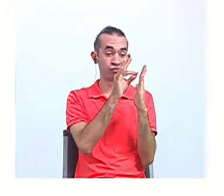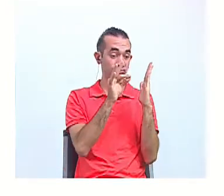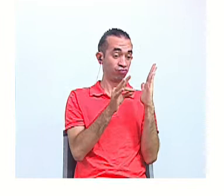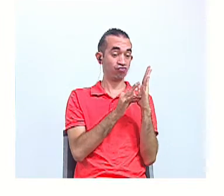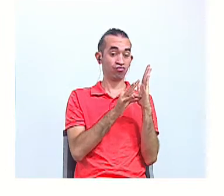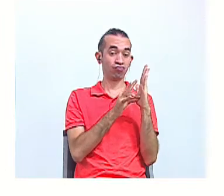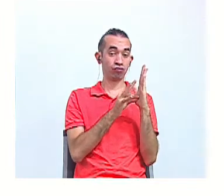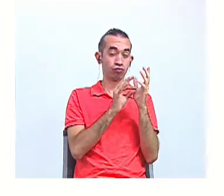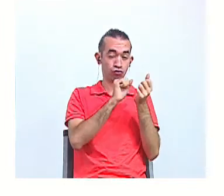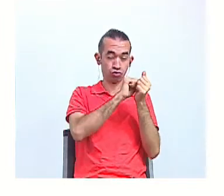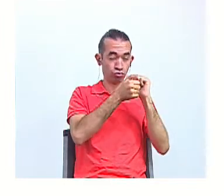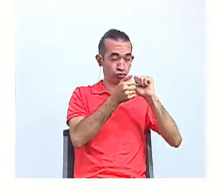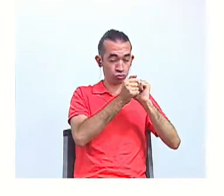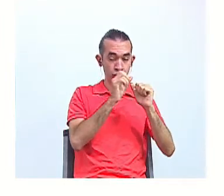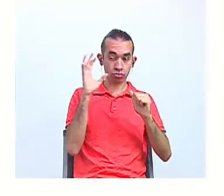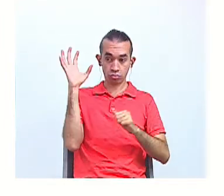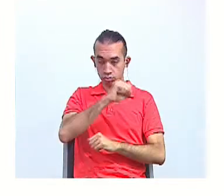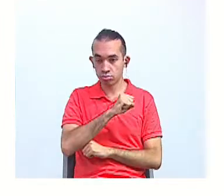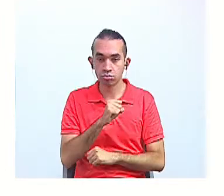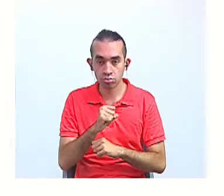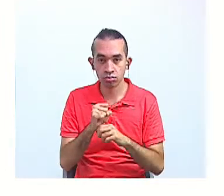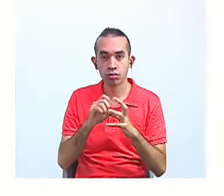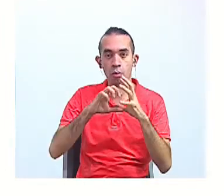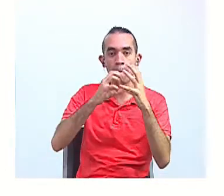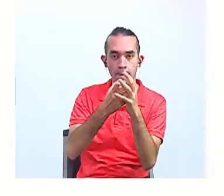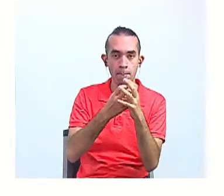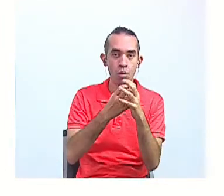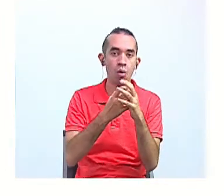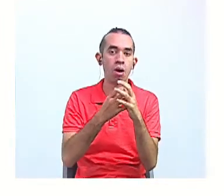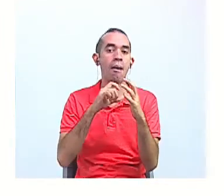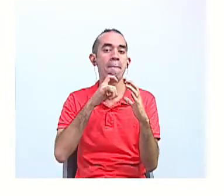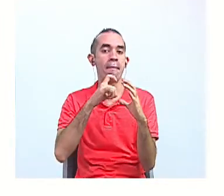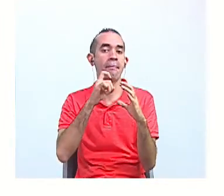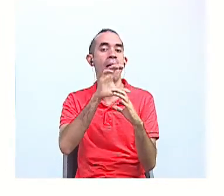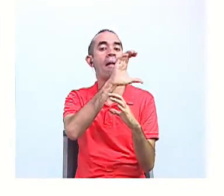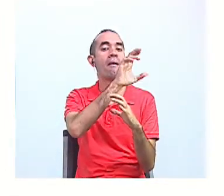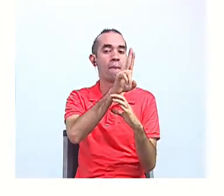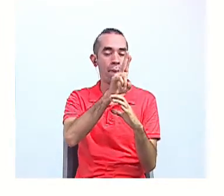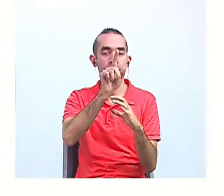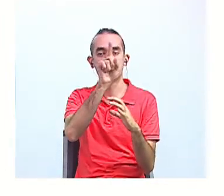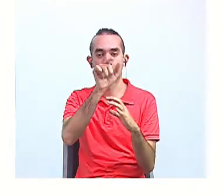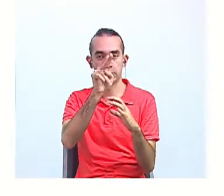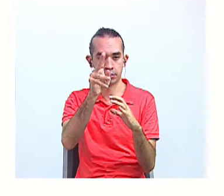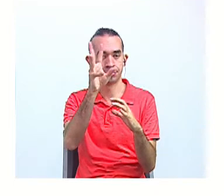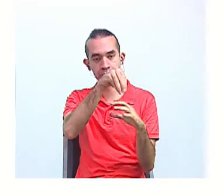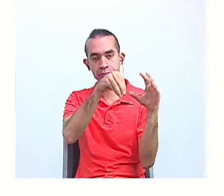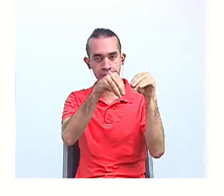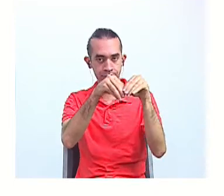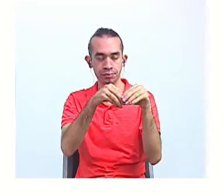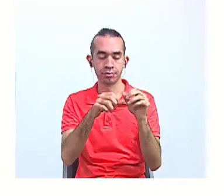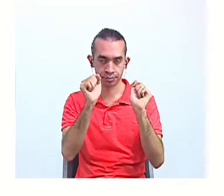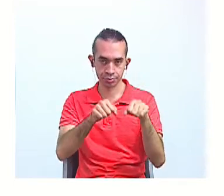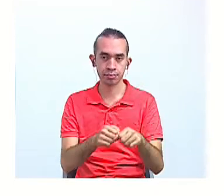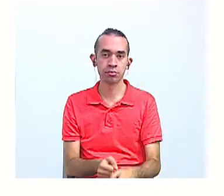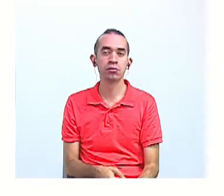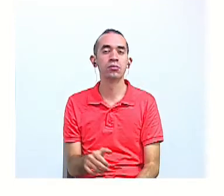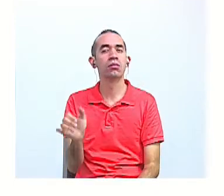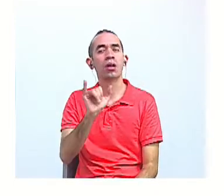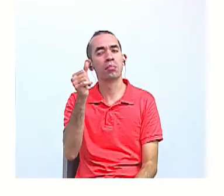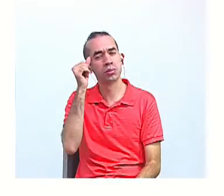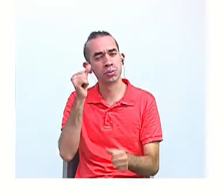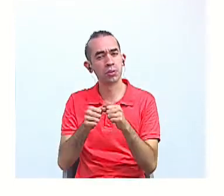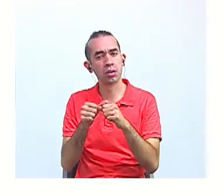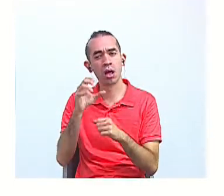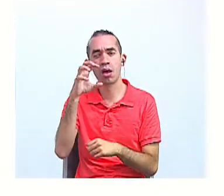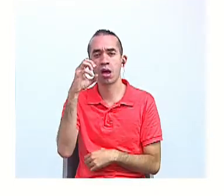densidad en este caso de la esferita de latón. Muy bien. Ustedes vieron que también se utilizó una esfera de